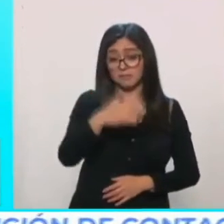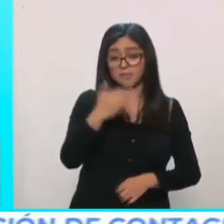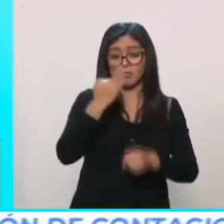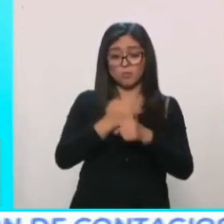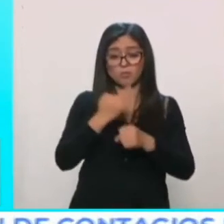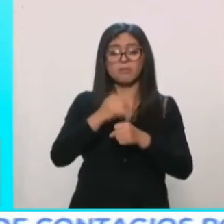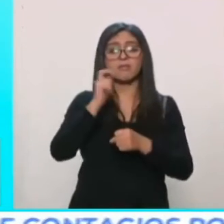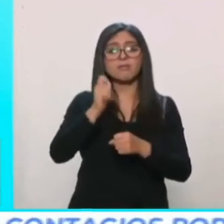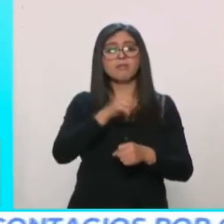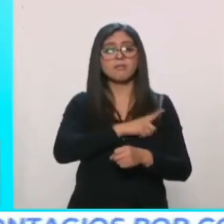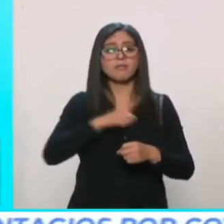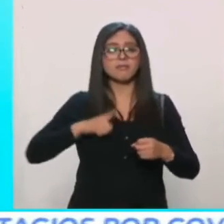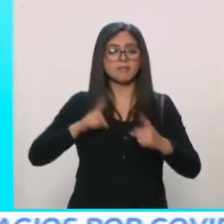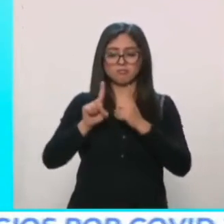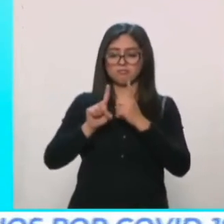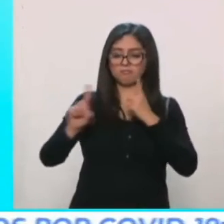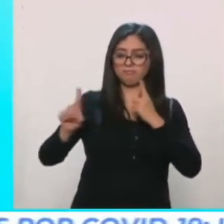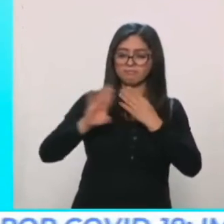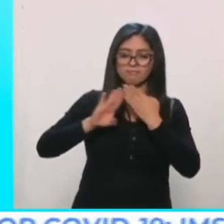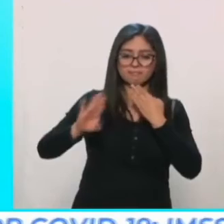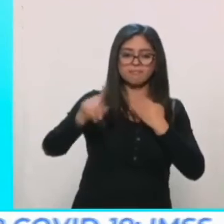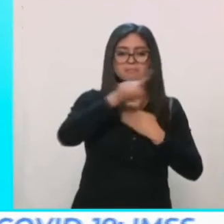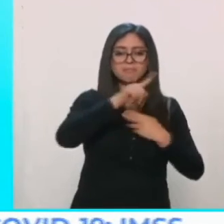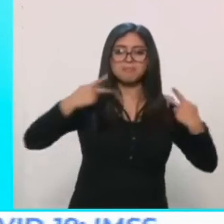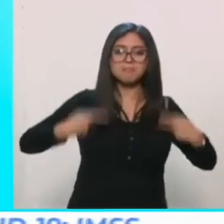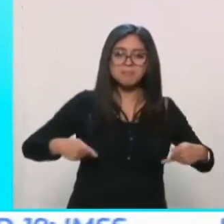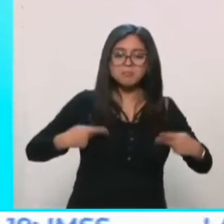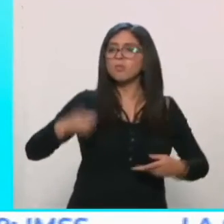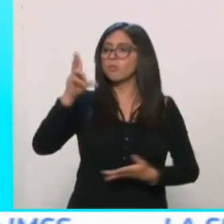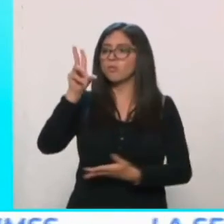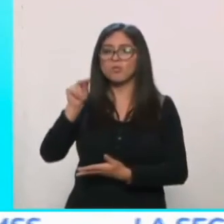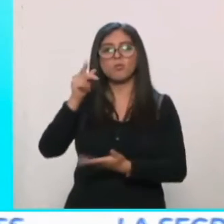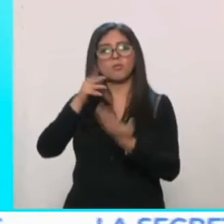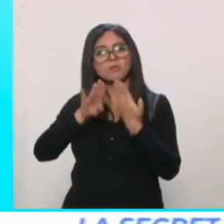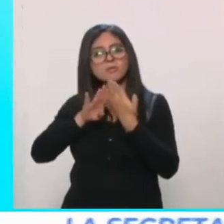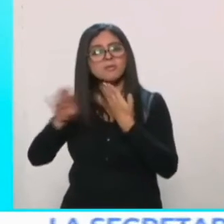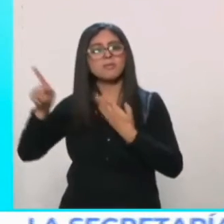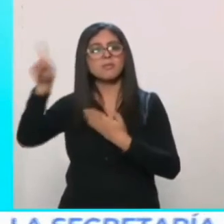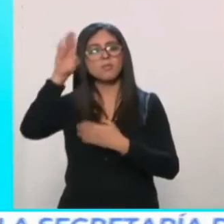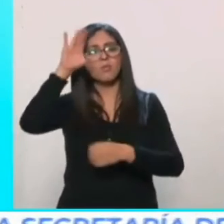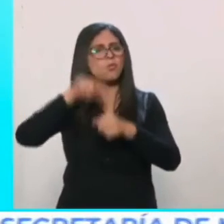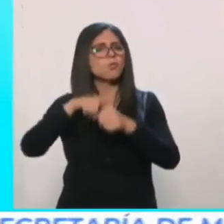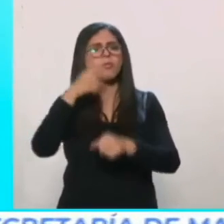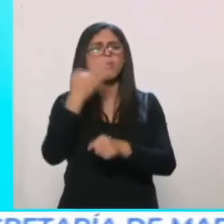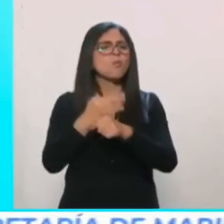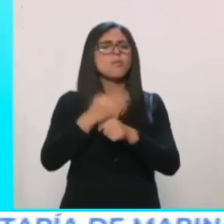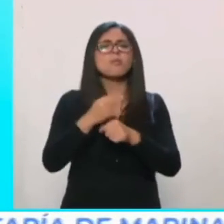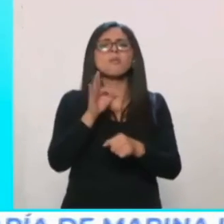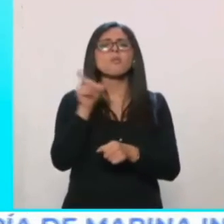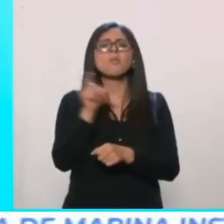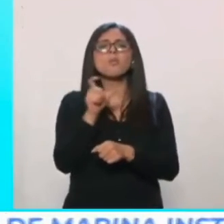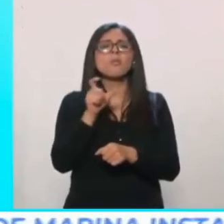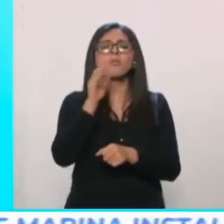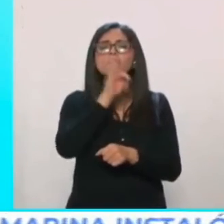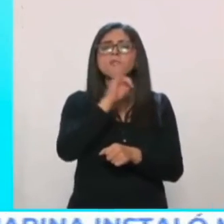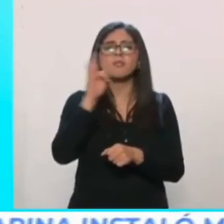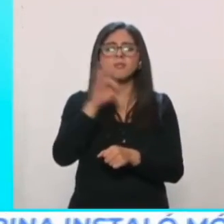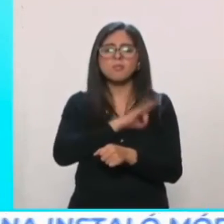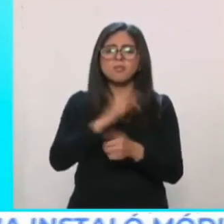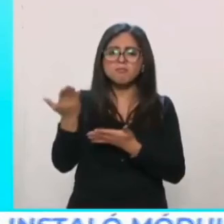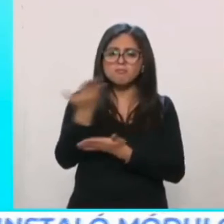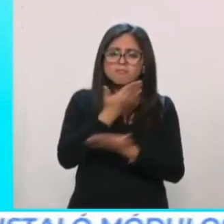último, secretario, invítenos por favor a seguir las transmisiones, a partir de cuándo y hasta cuándo podremos disfrutar de este intercambio cultural